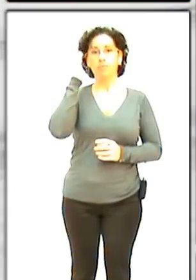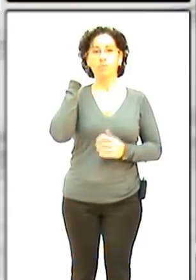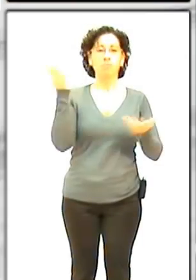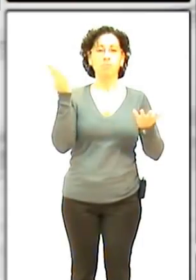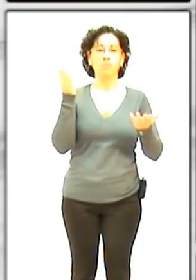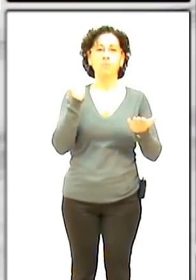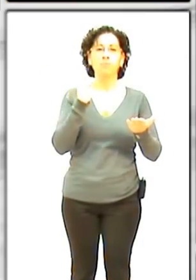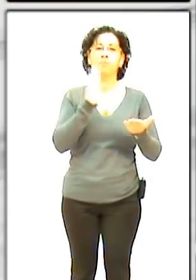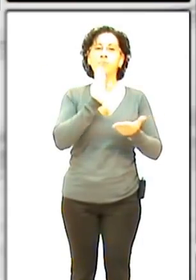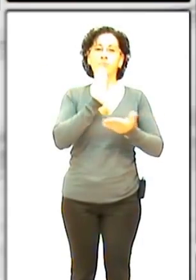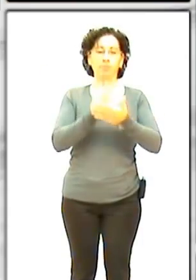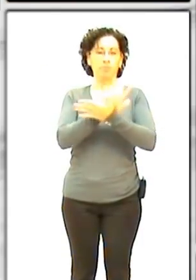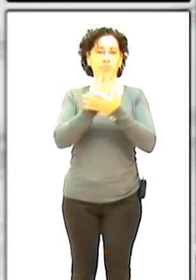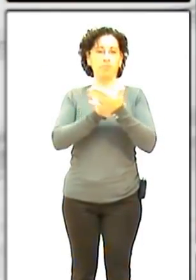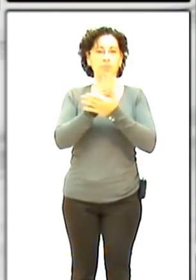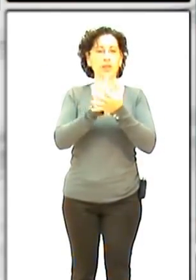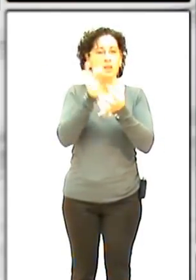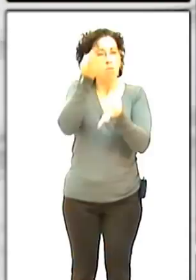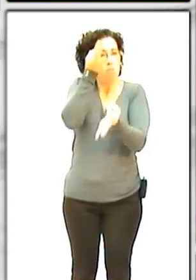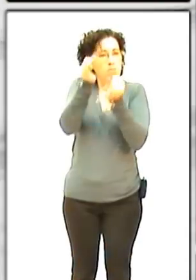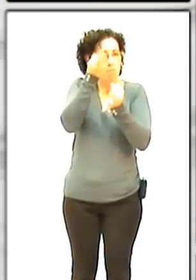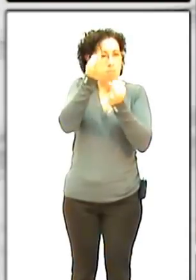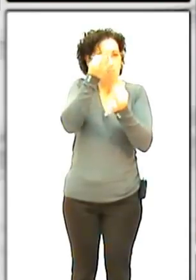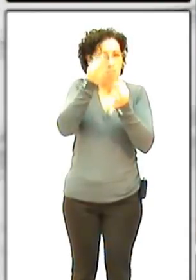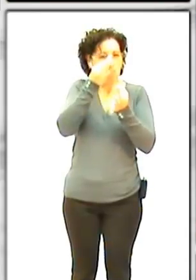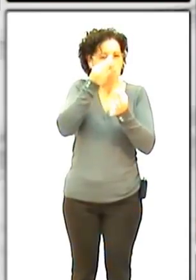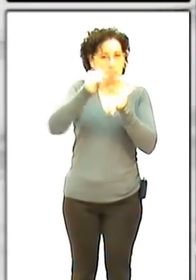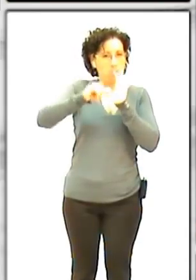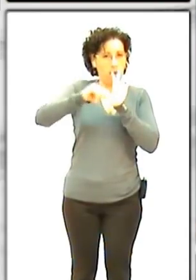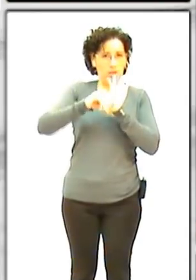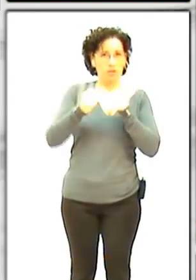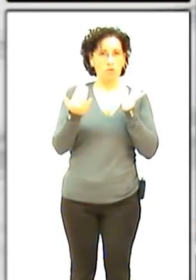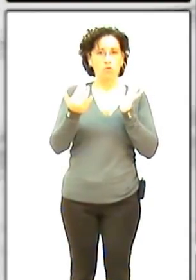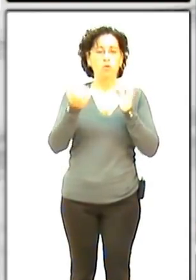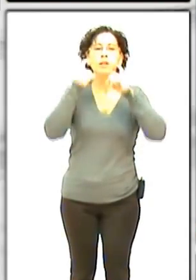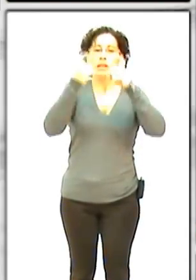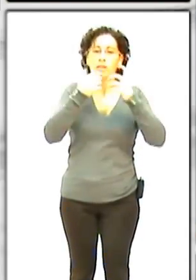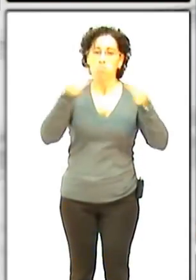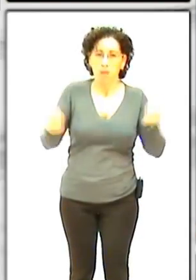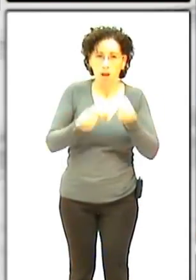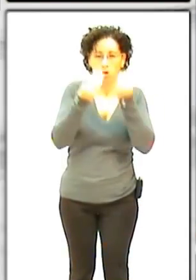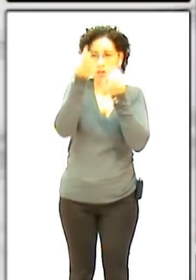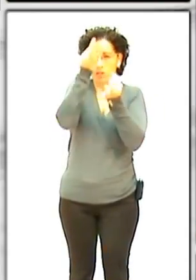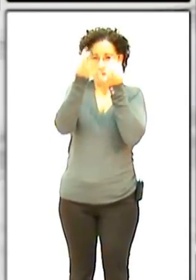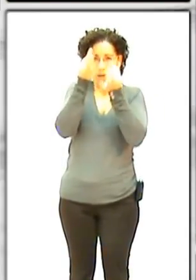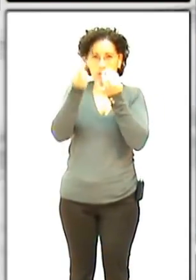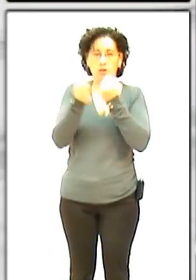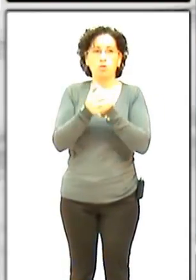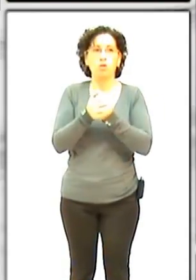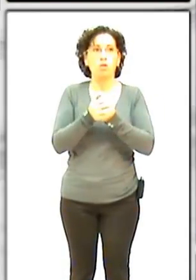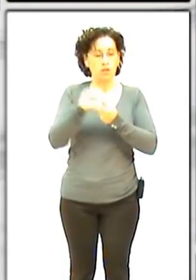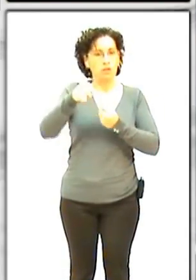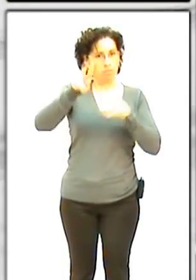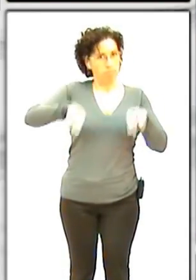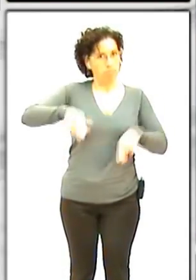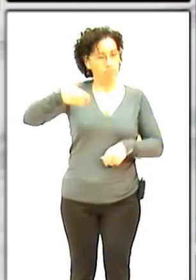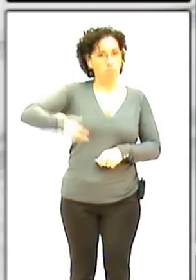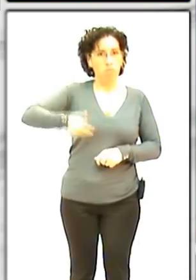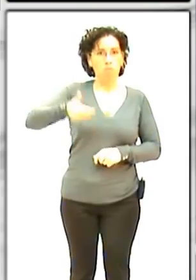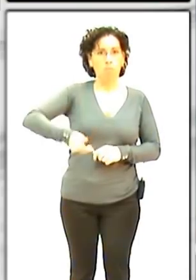Se ha hablado mucho del tema de la precisión, ¿vale? Precisión, intentar mejorar mucho la precisión. Es algo importante,